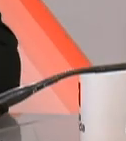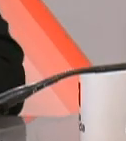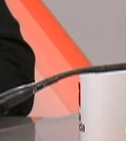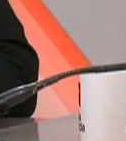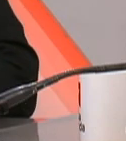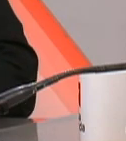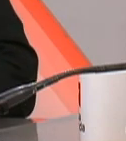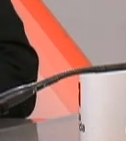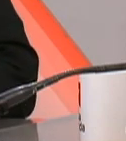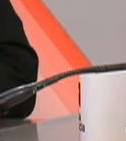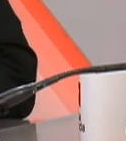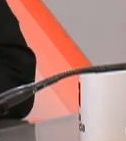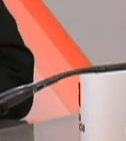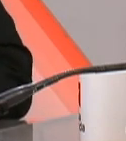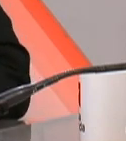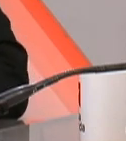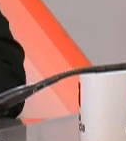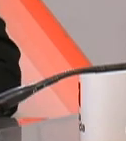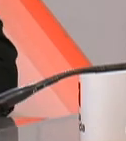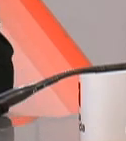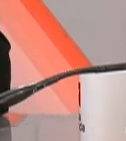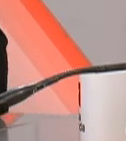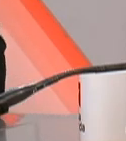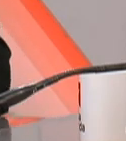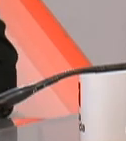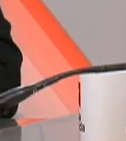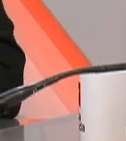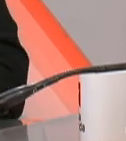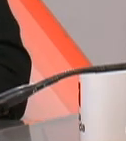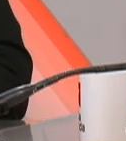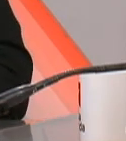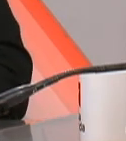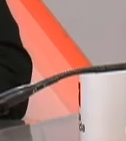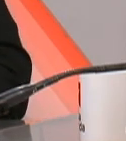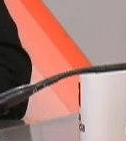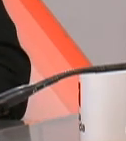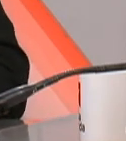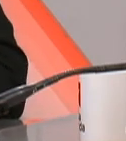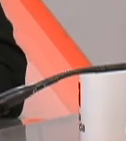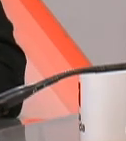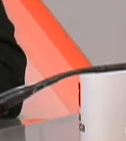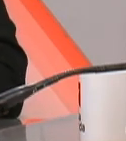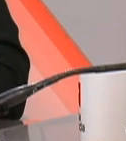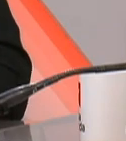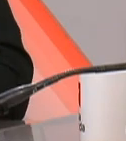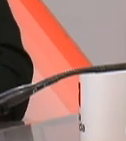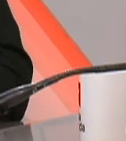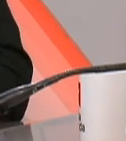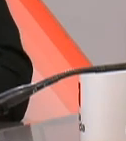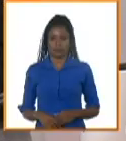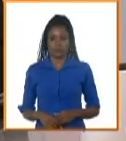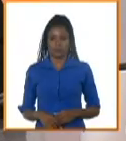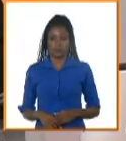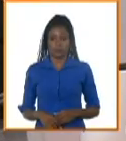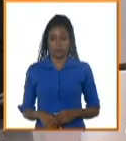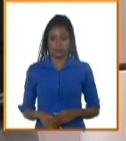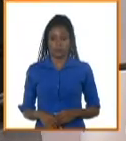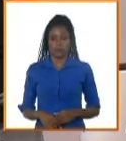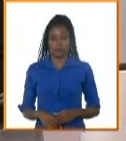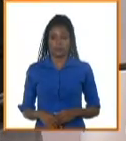Cómo están enfrentando este proceso el banco de crédito comercio de nuestro país el bandec bueno para eso tenemos